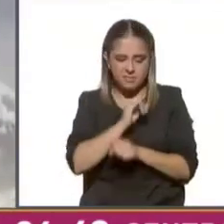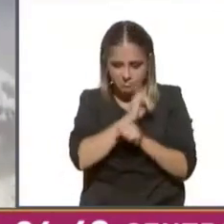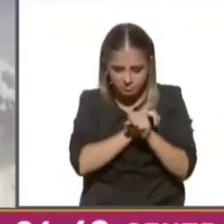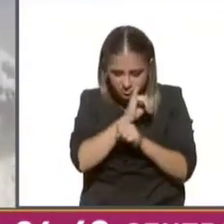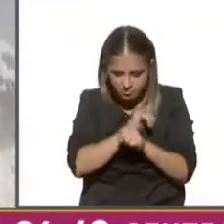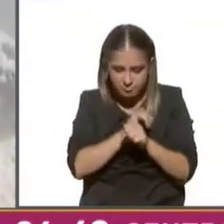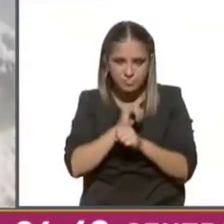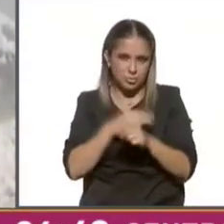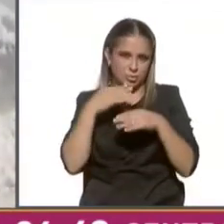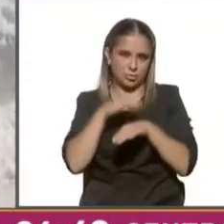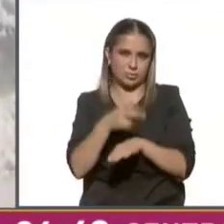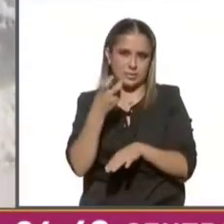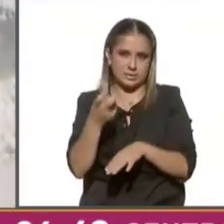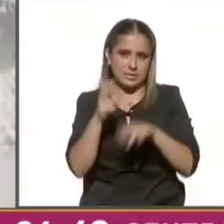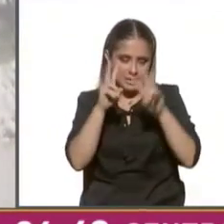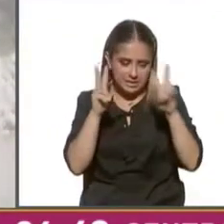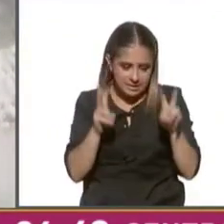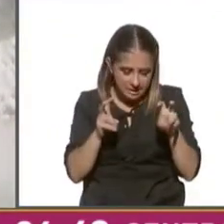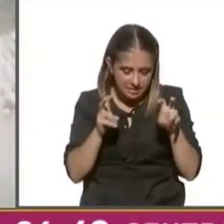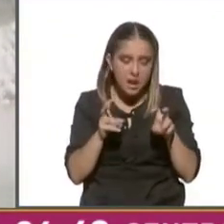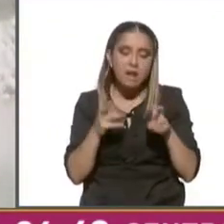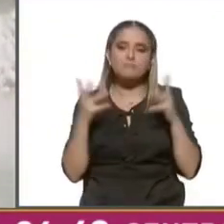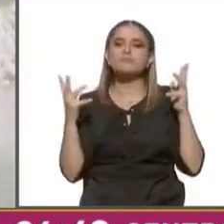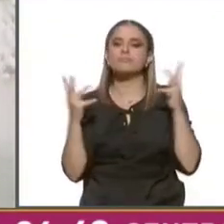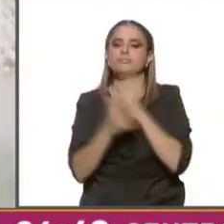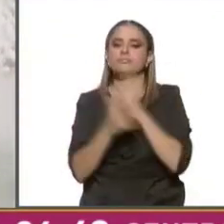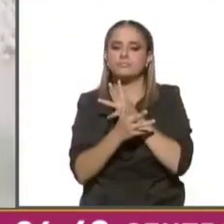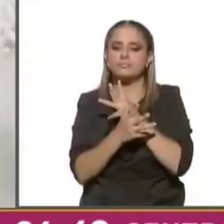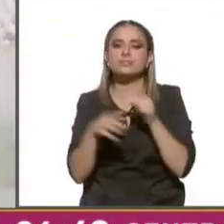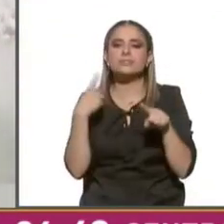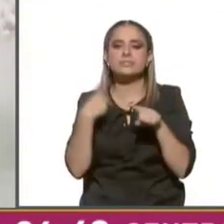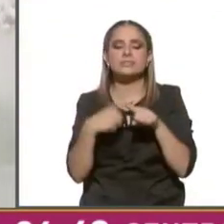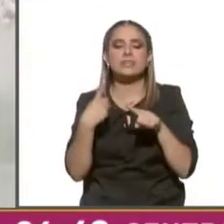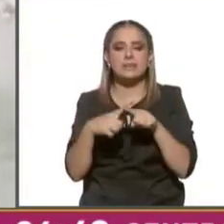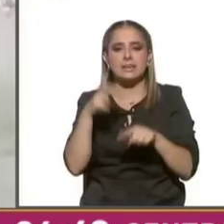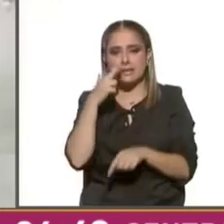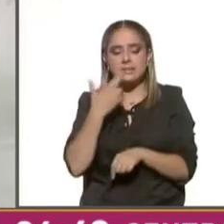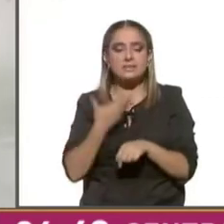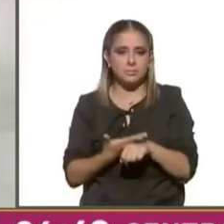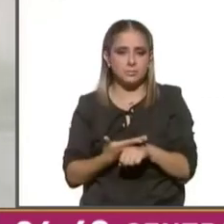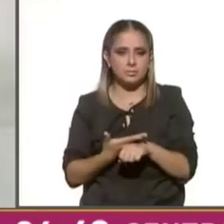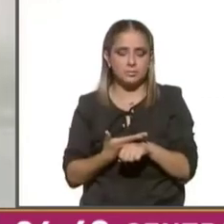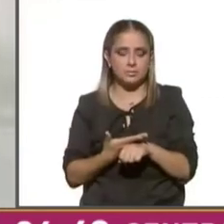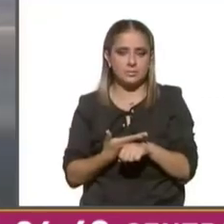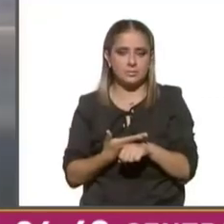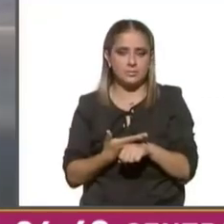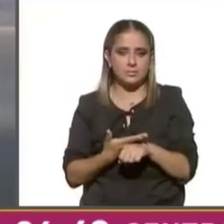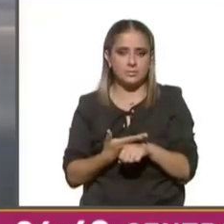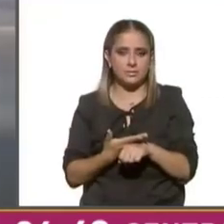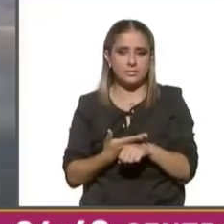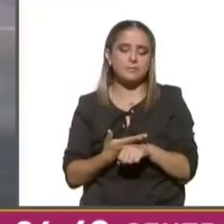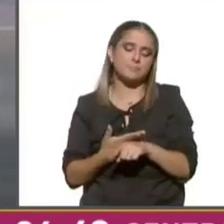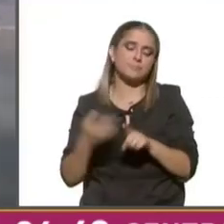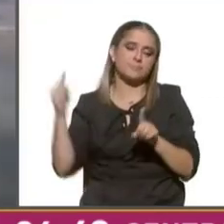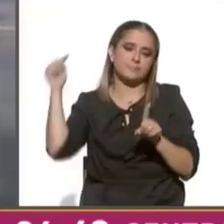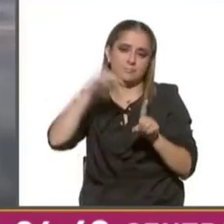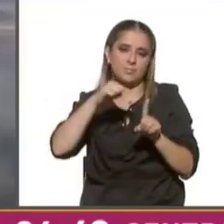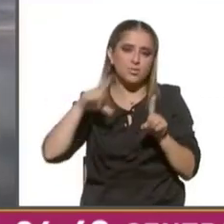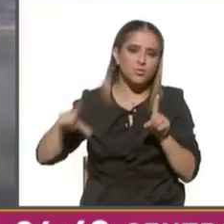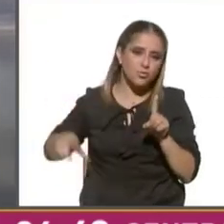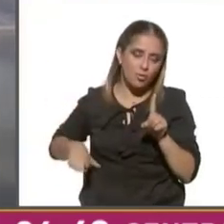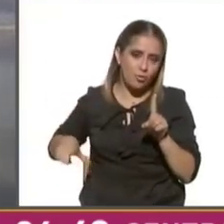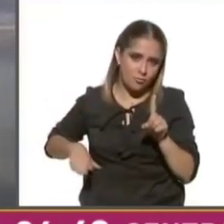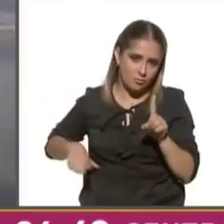nos parece que entra dentro de la parte nuevamente de recursos del Estado en